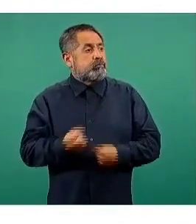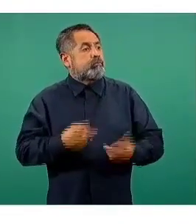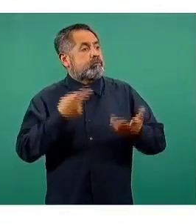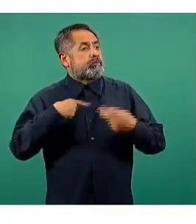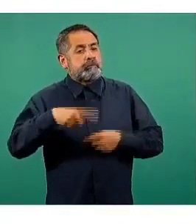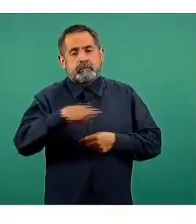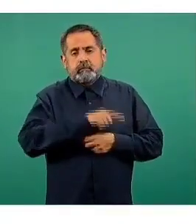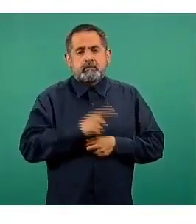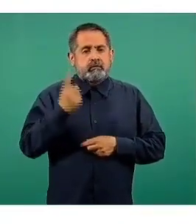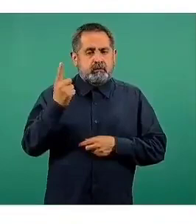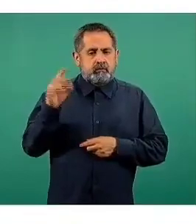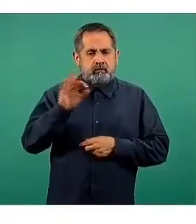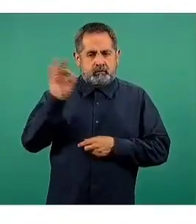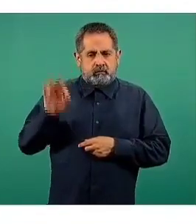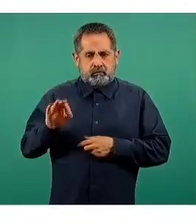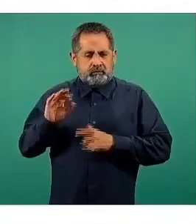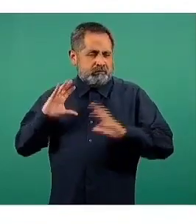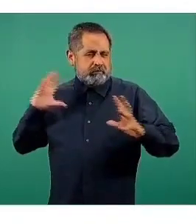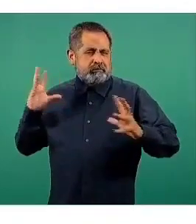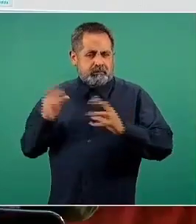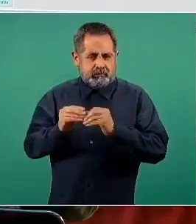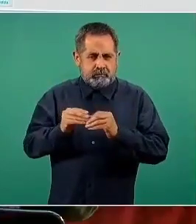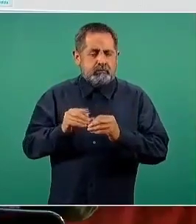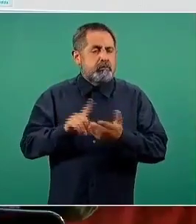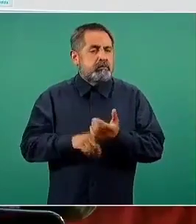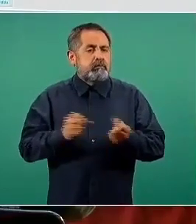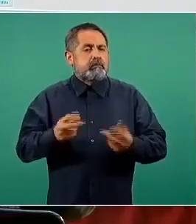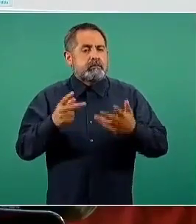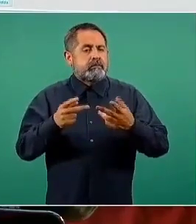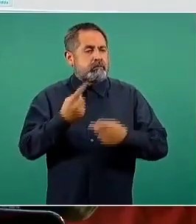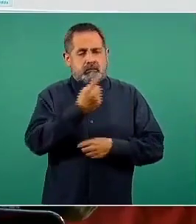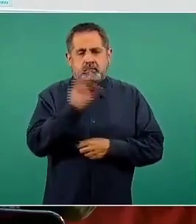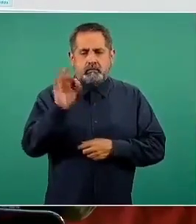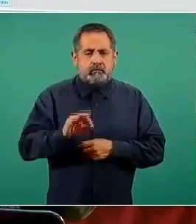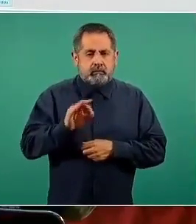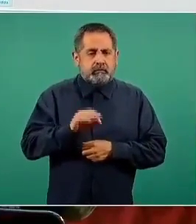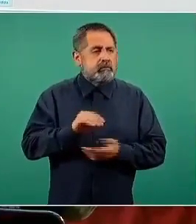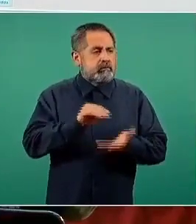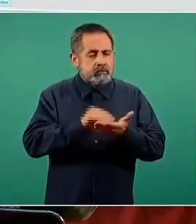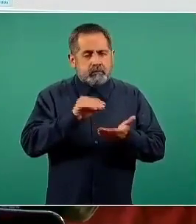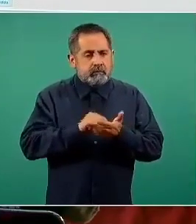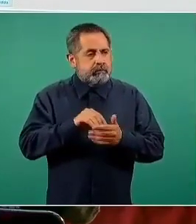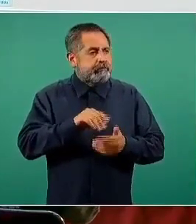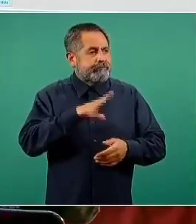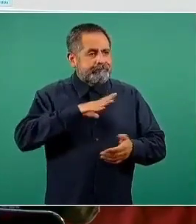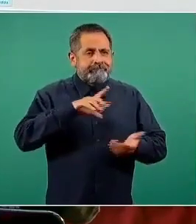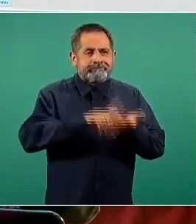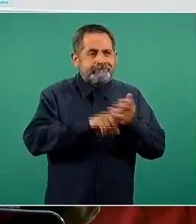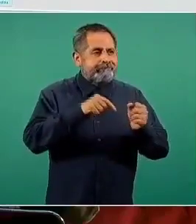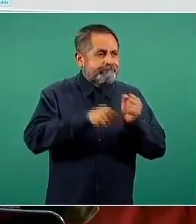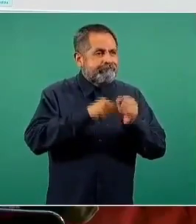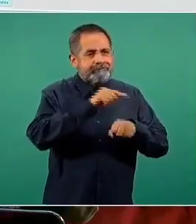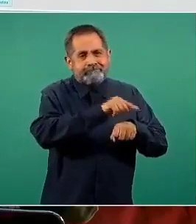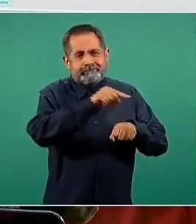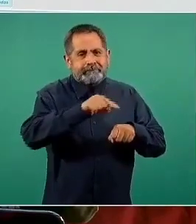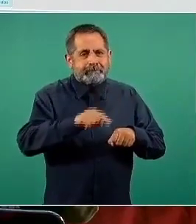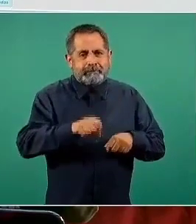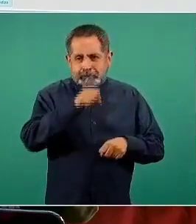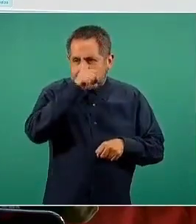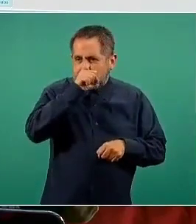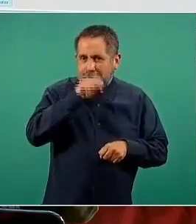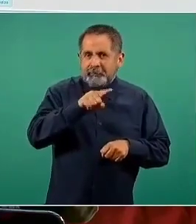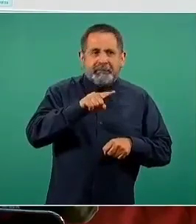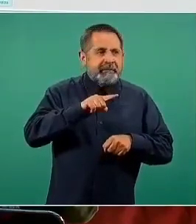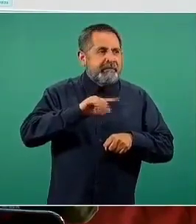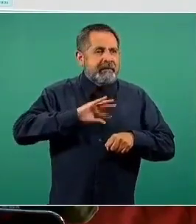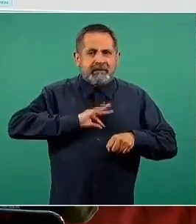del conjunto de toda la epidemia y desde luego es la parte que es importante para mantener activa la epidemia. No